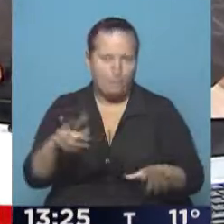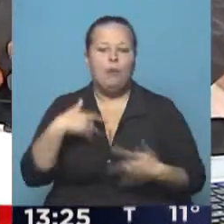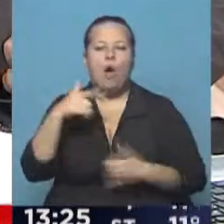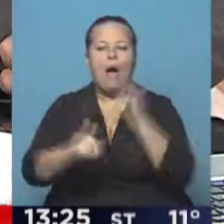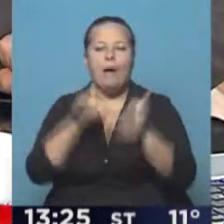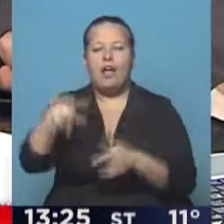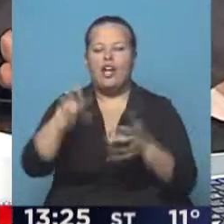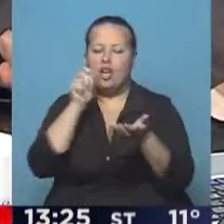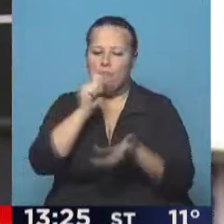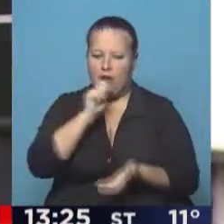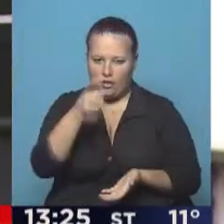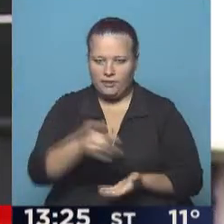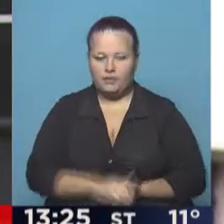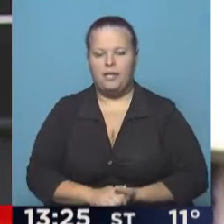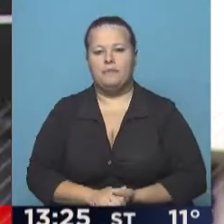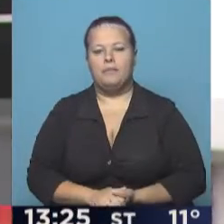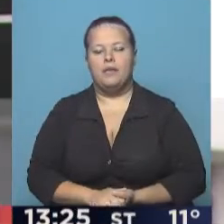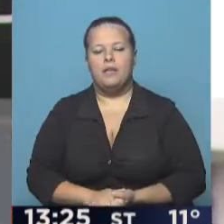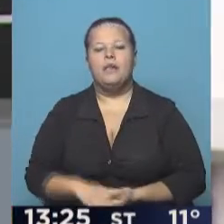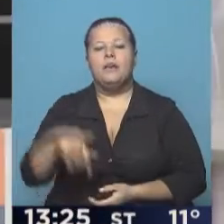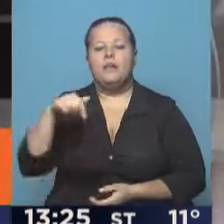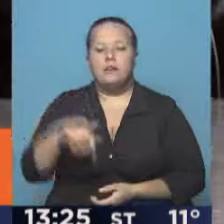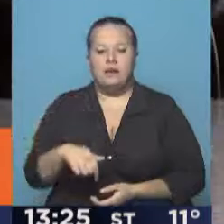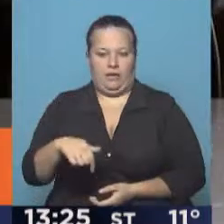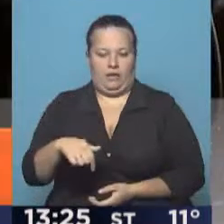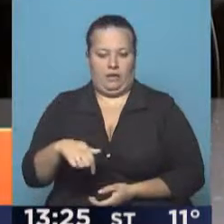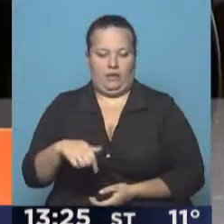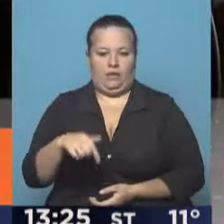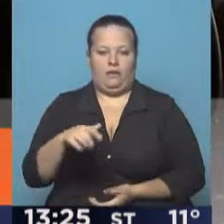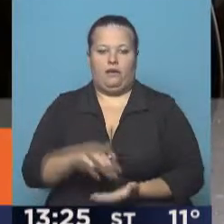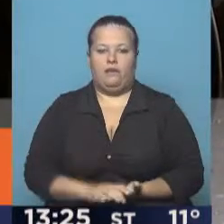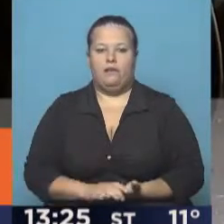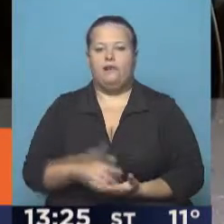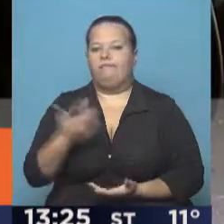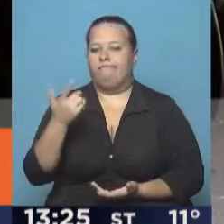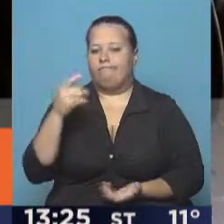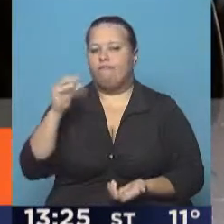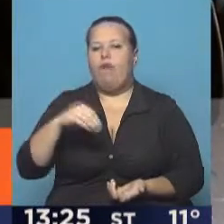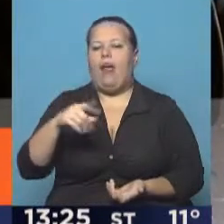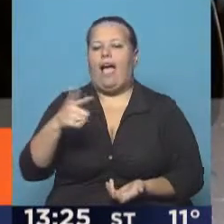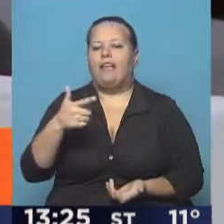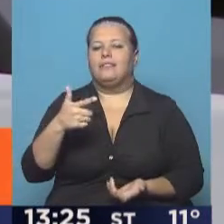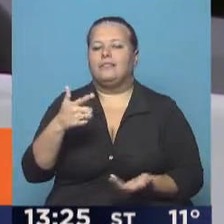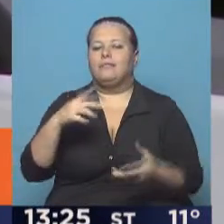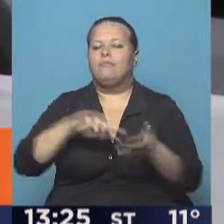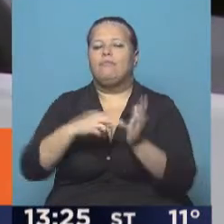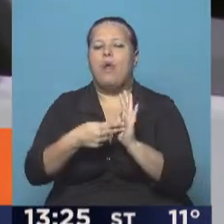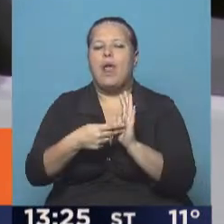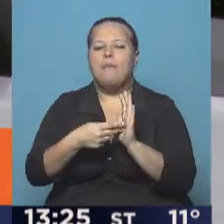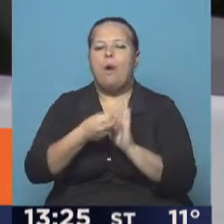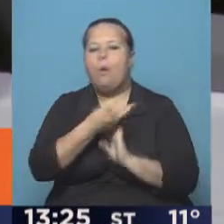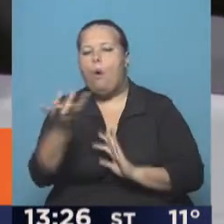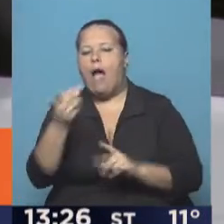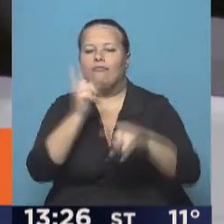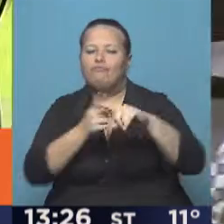vamos a hablar con él estamos con insuficiencia en calidad y